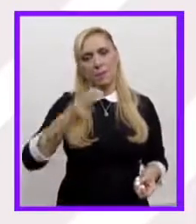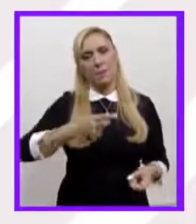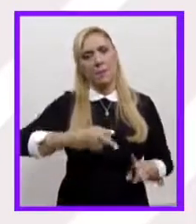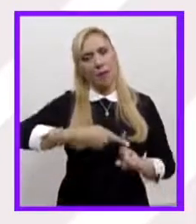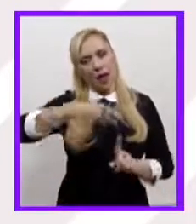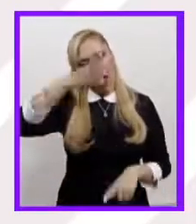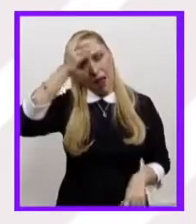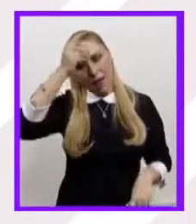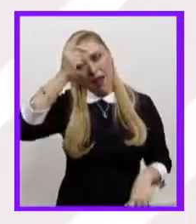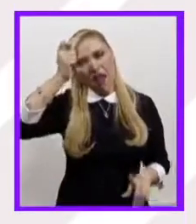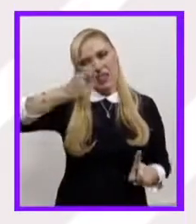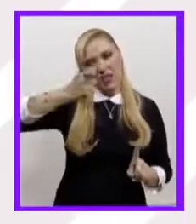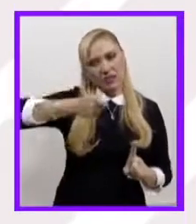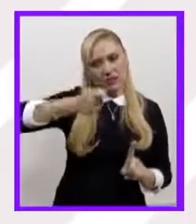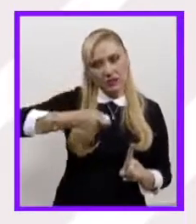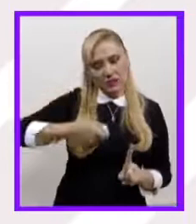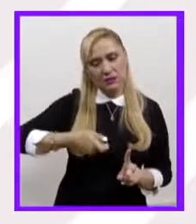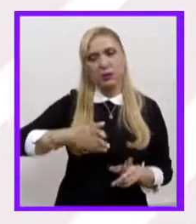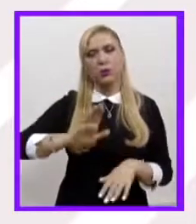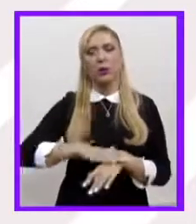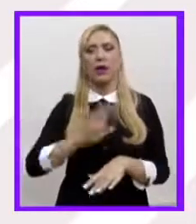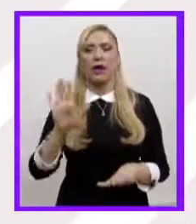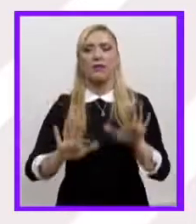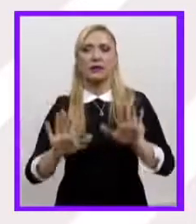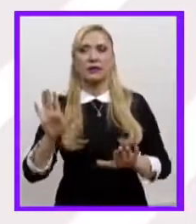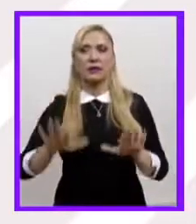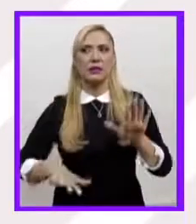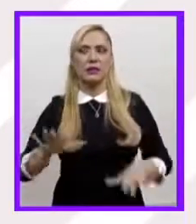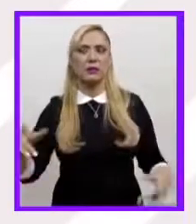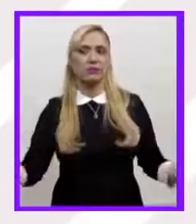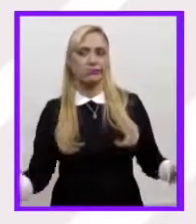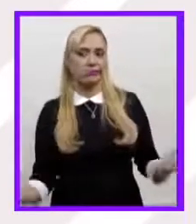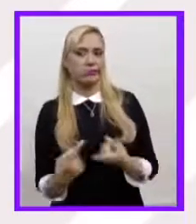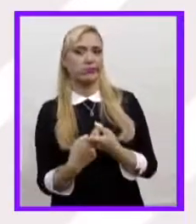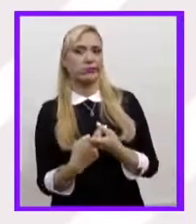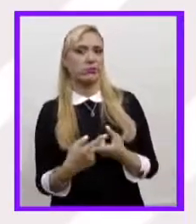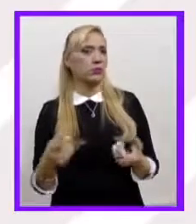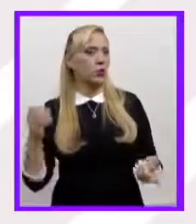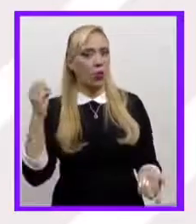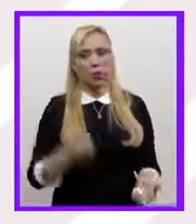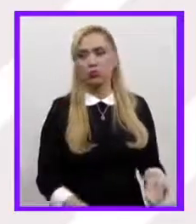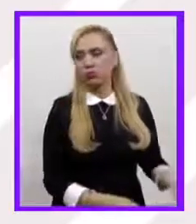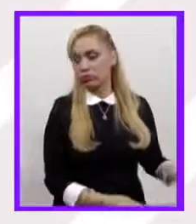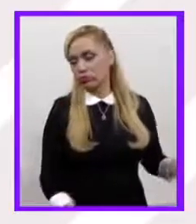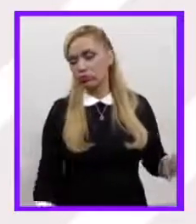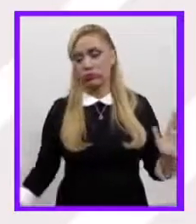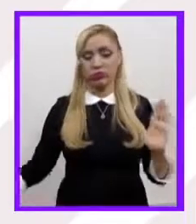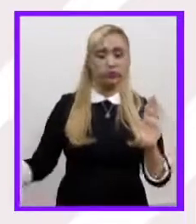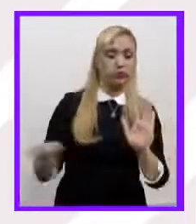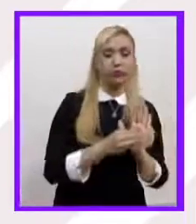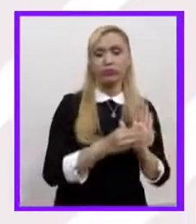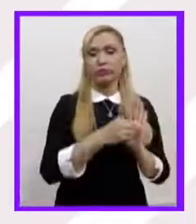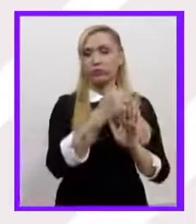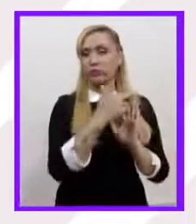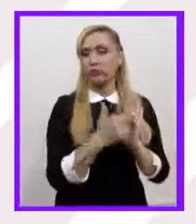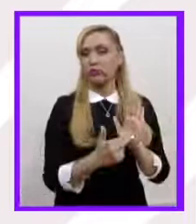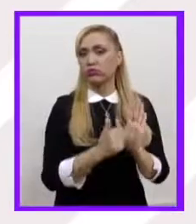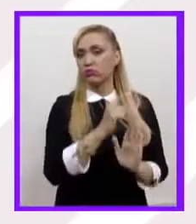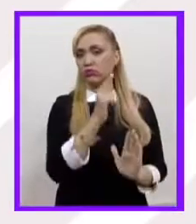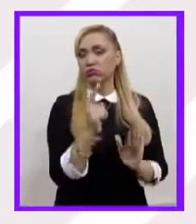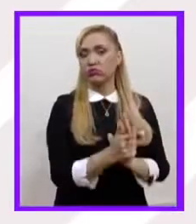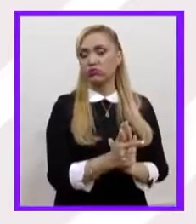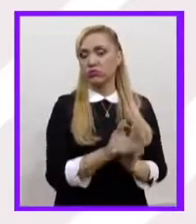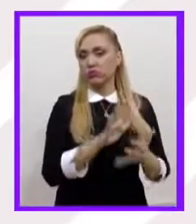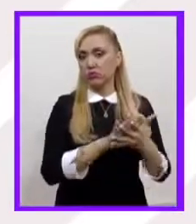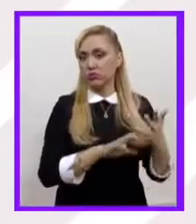que sin embargo resulta contraproducente, porque si bien se introduce en un código ético como el derecho penal, como